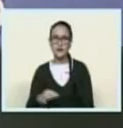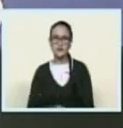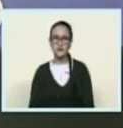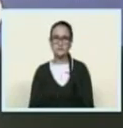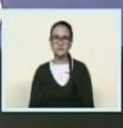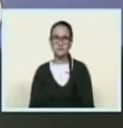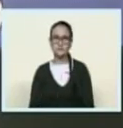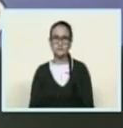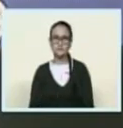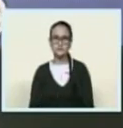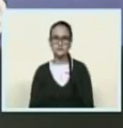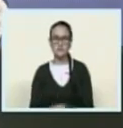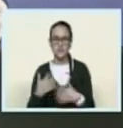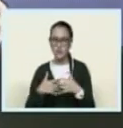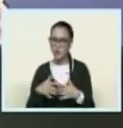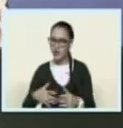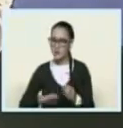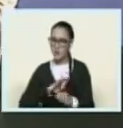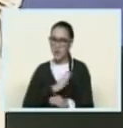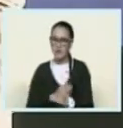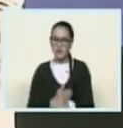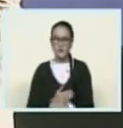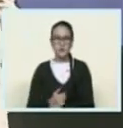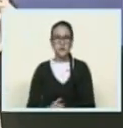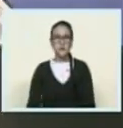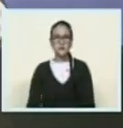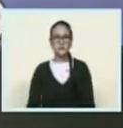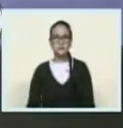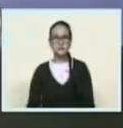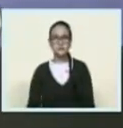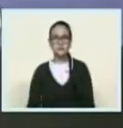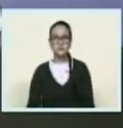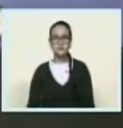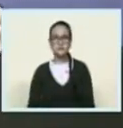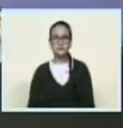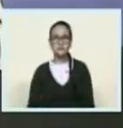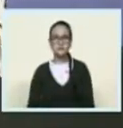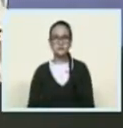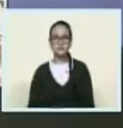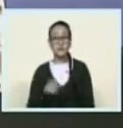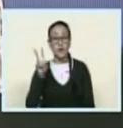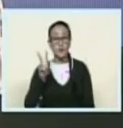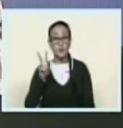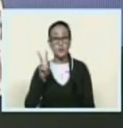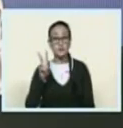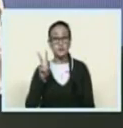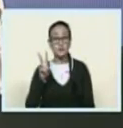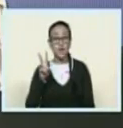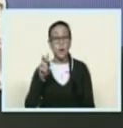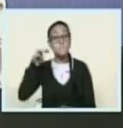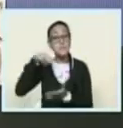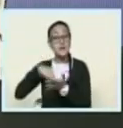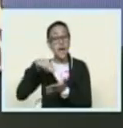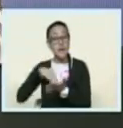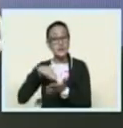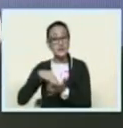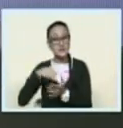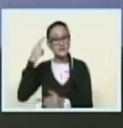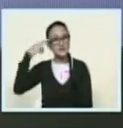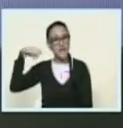industrial muy poderoso y agrícola. El eje de los Valle Alto